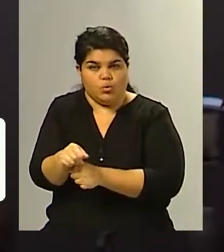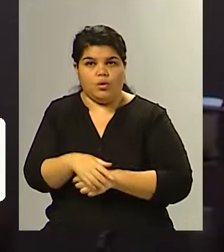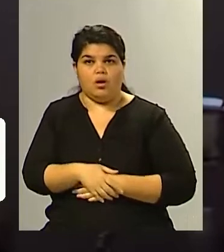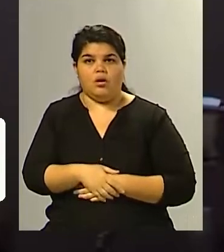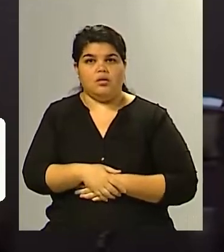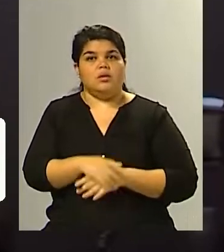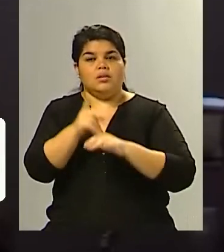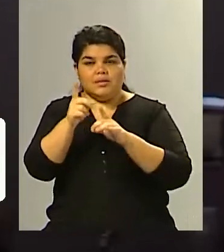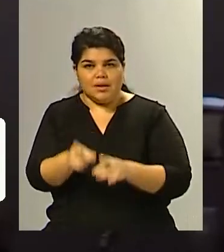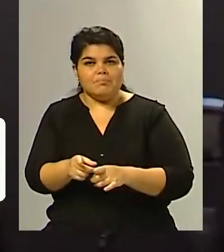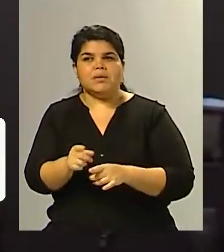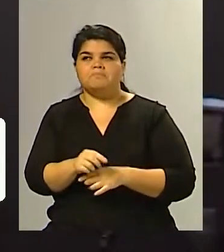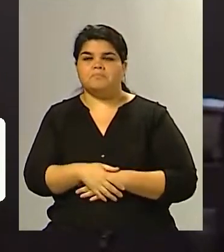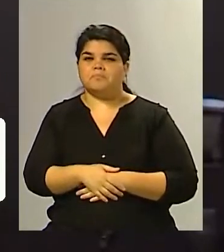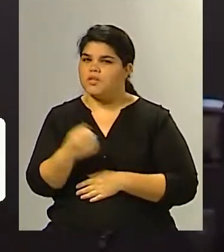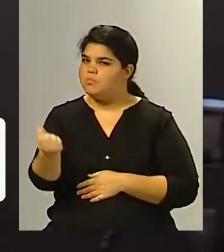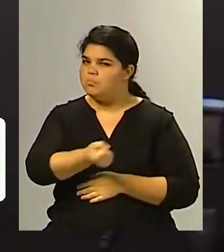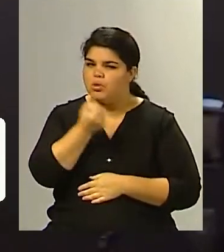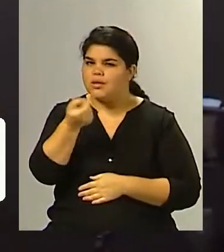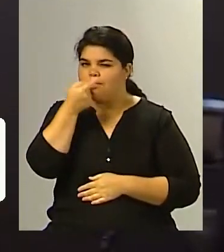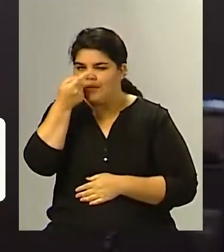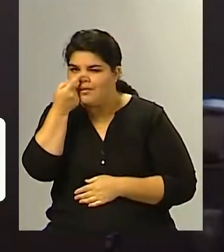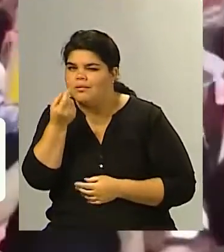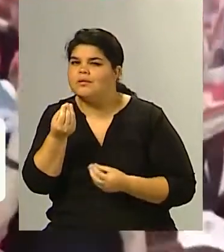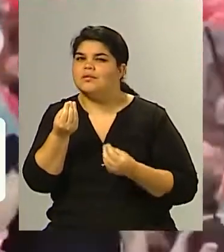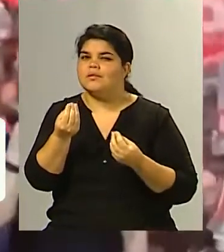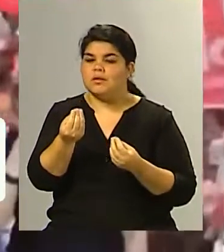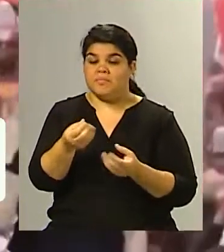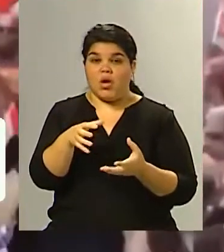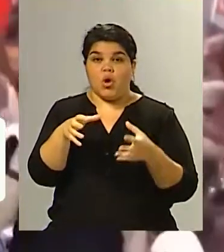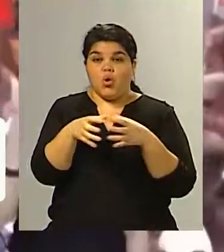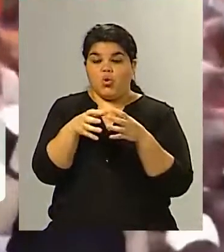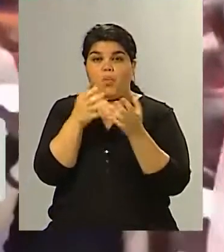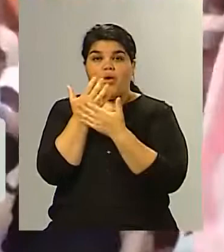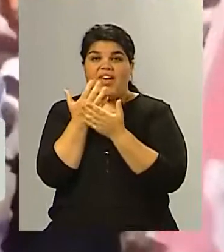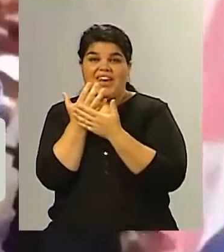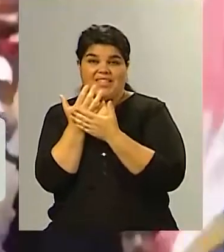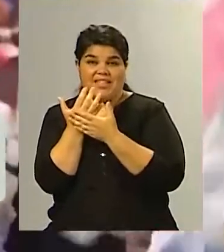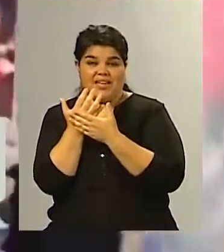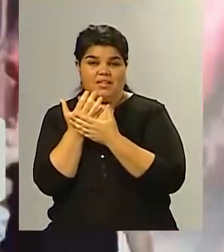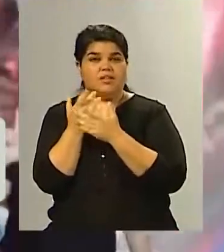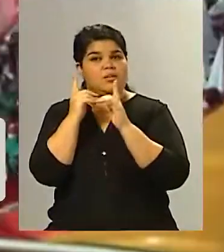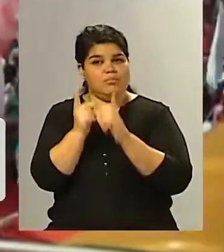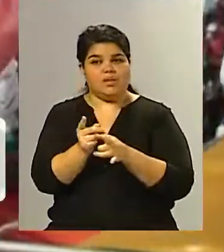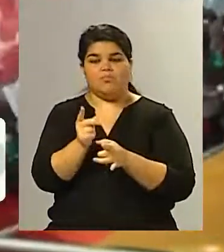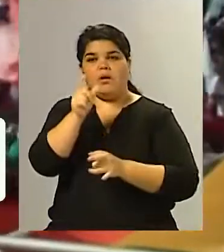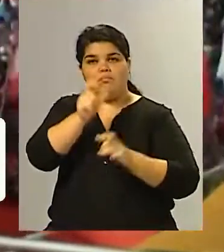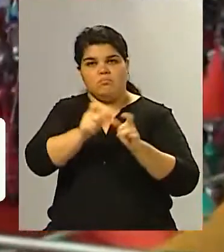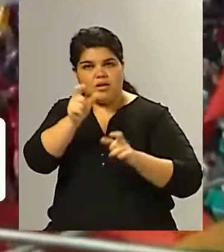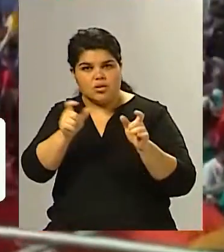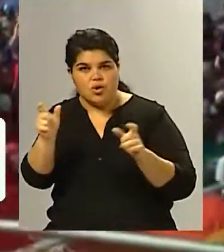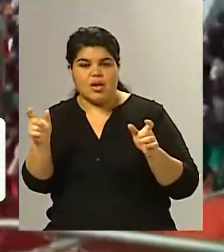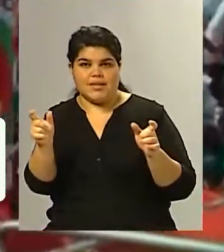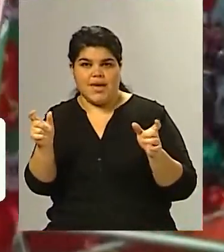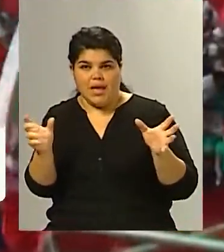es interesantísimo ver, que hay un centro, casi un centro derecha, una cantidad de gente que